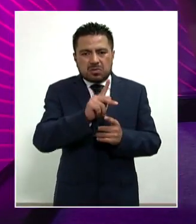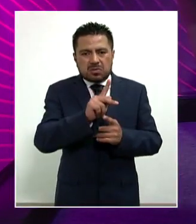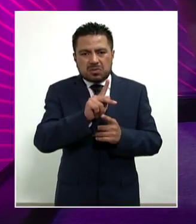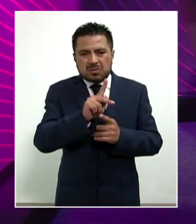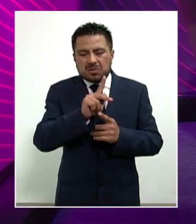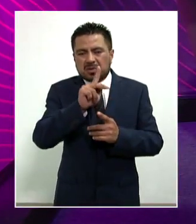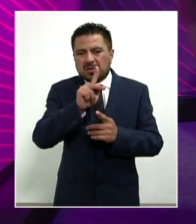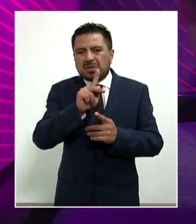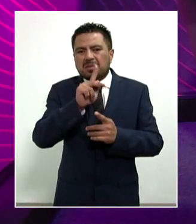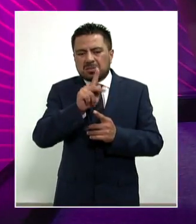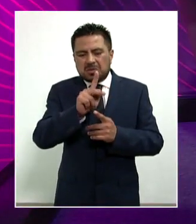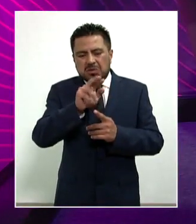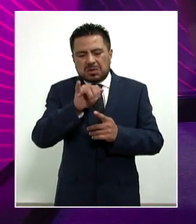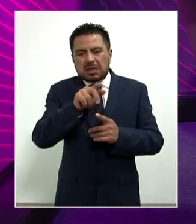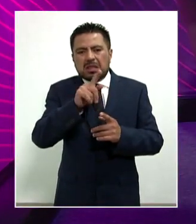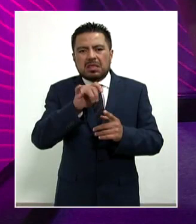país,